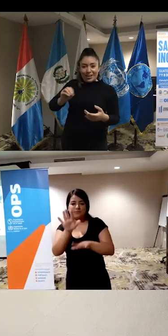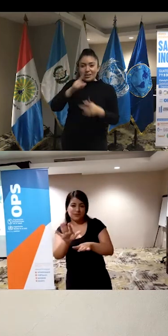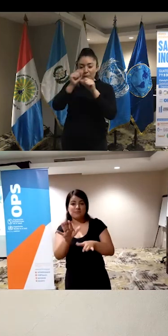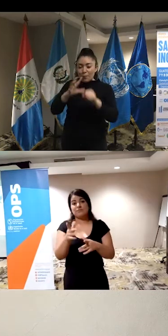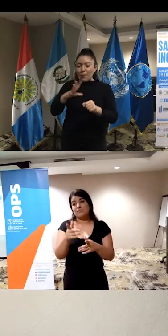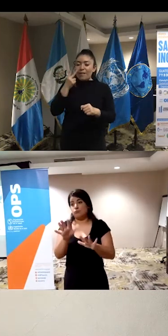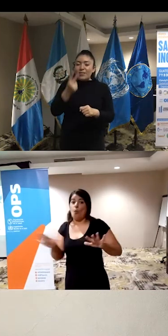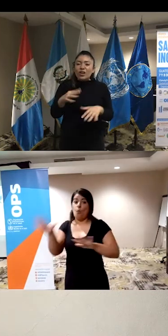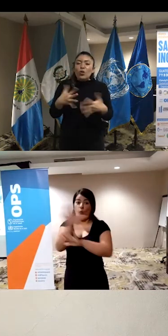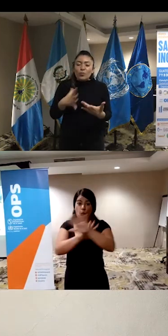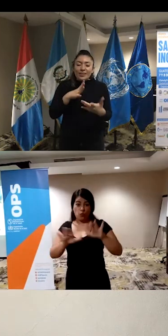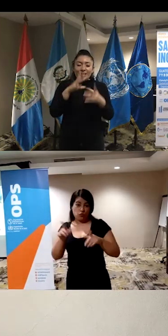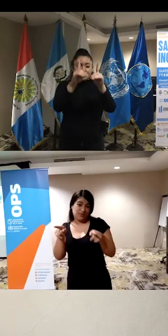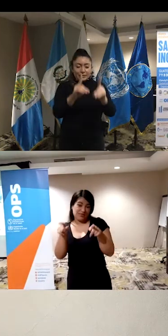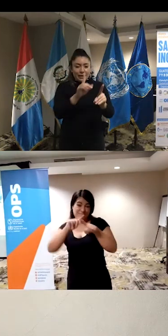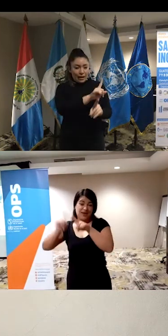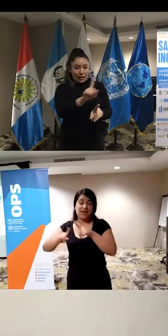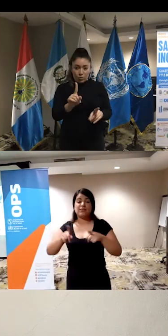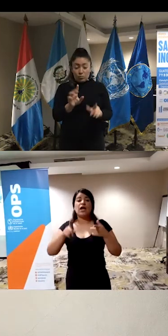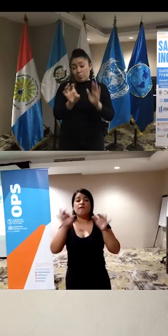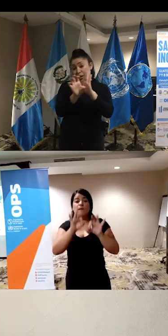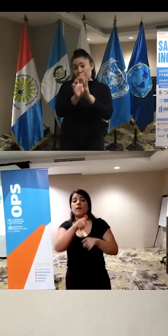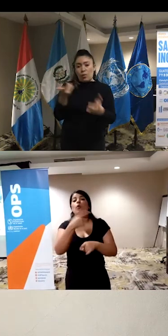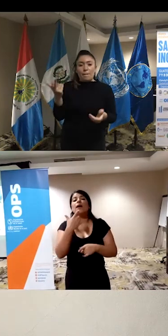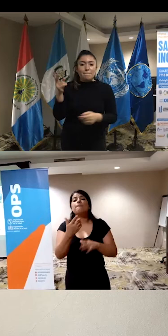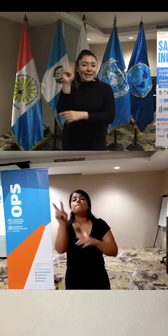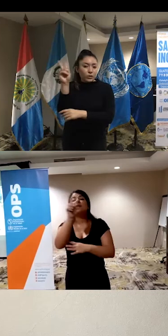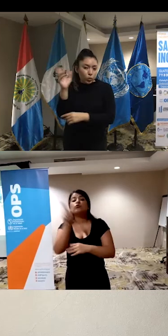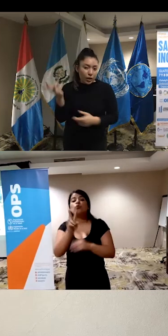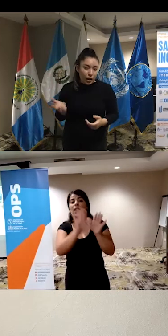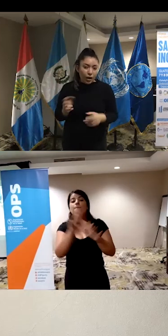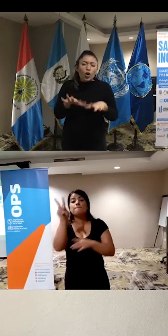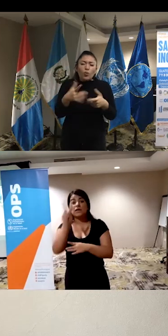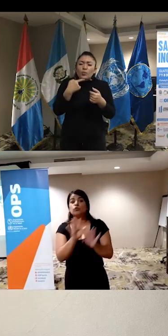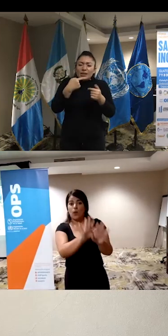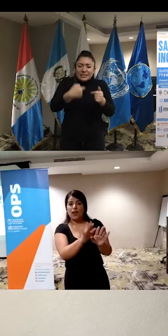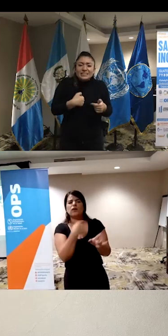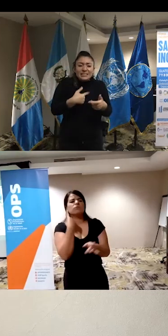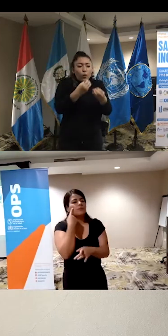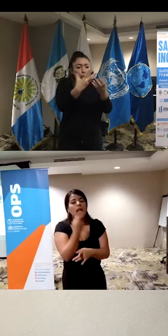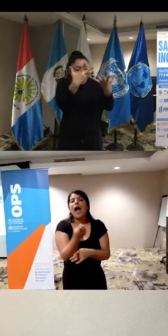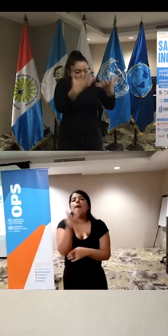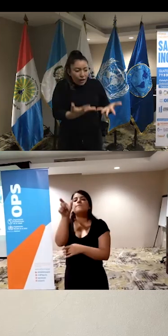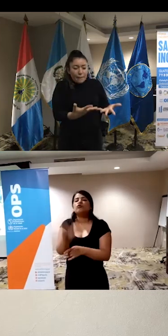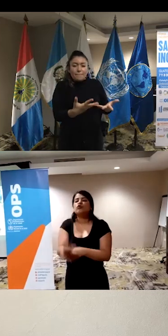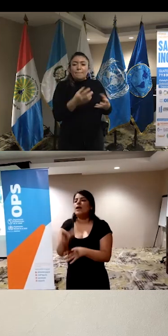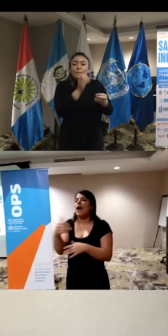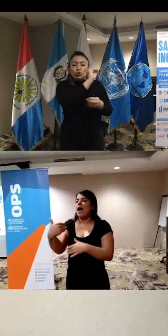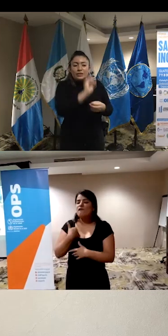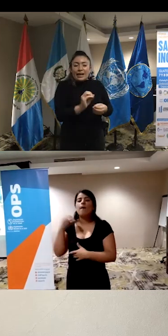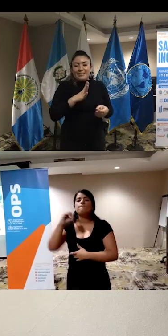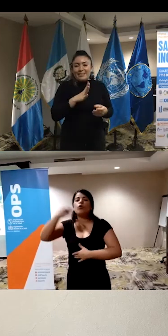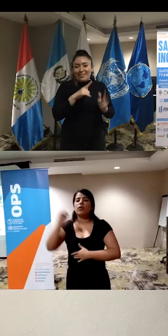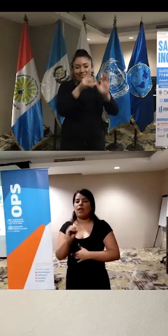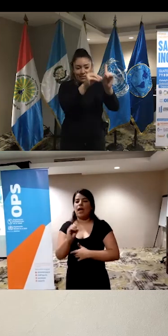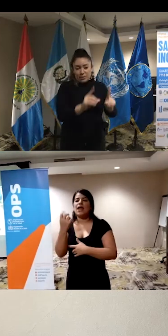los que miden la discapacidad, por ejemplo, en Venezuela, que nos dice, esta persona tiene un porcentaje de discapacidad de